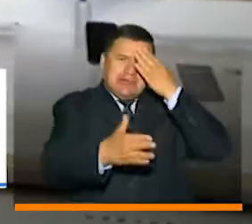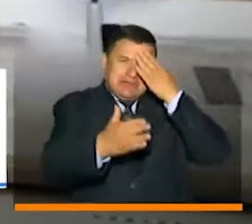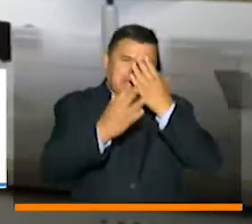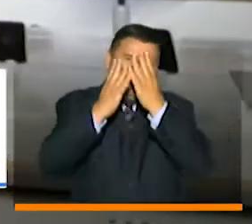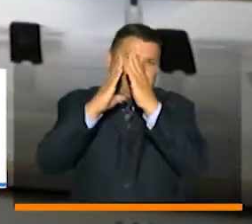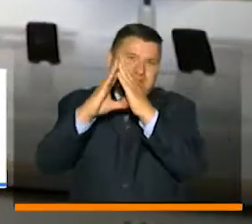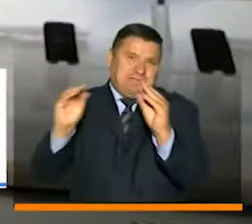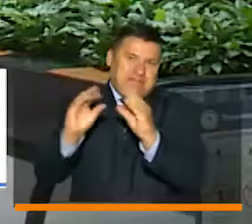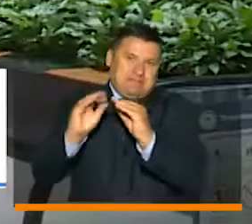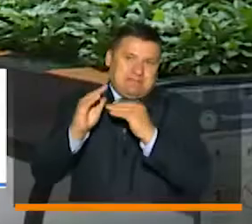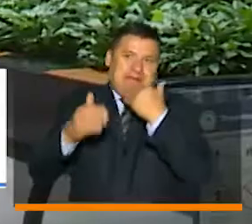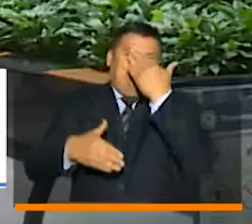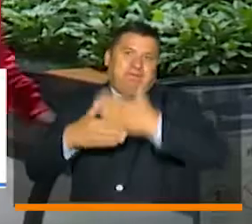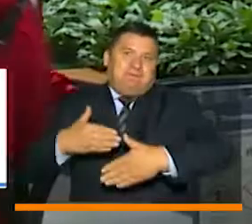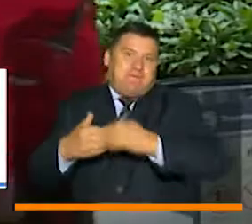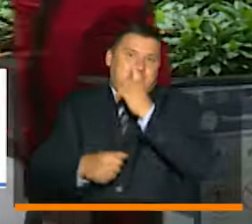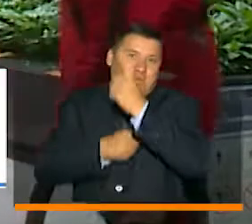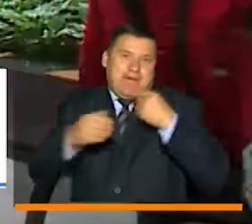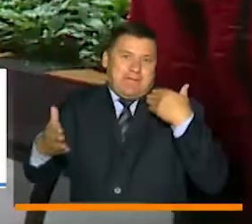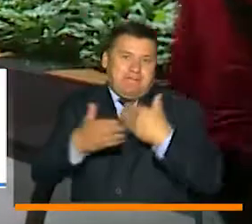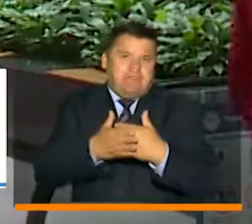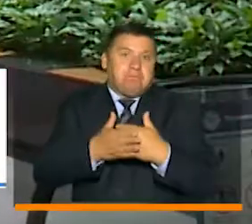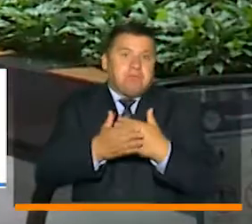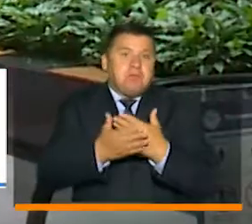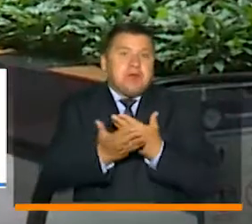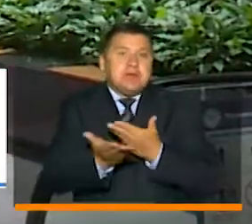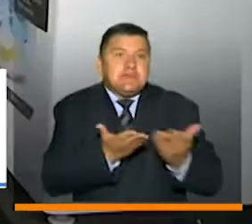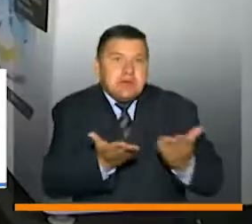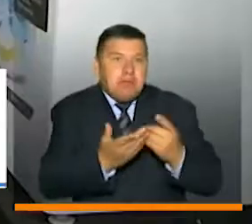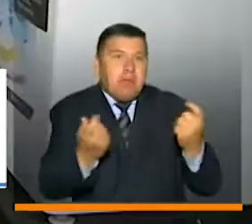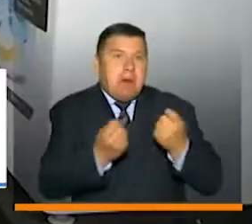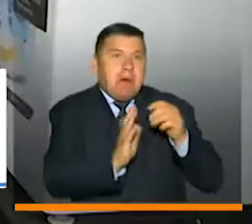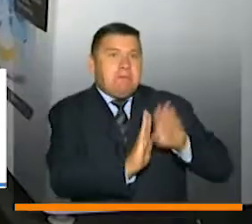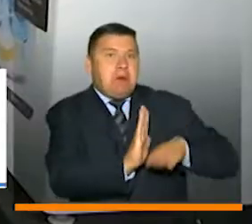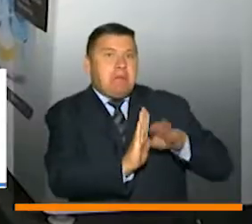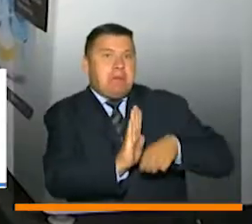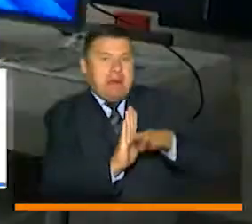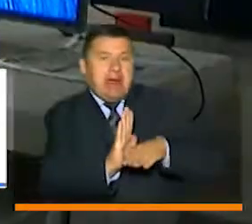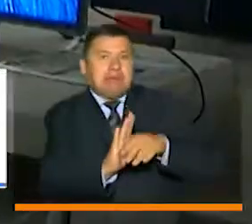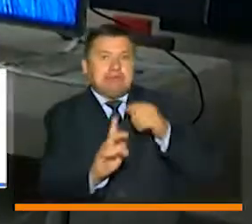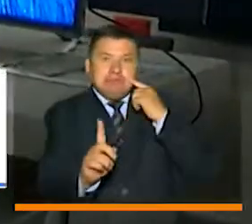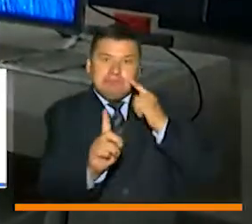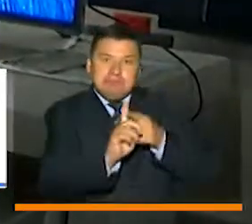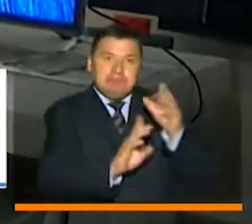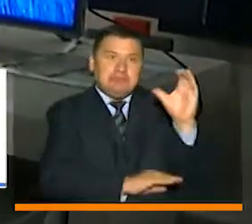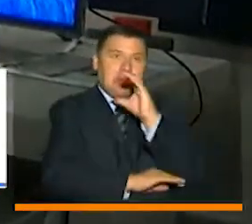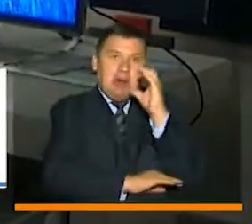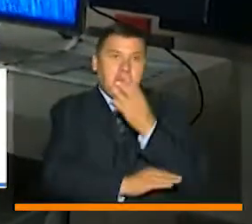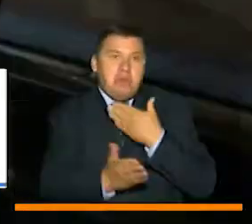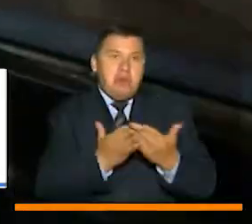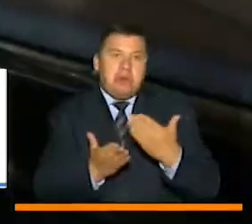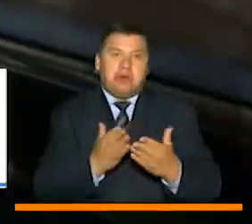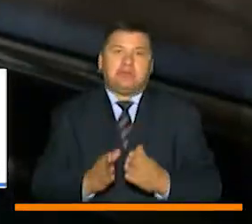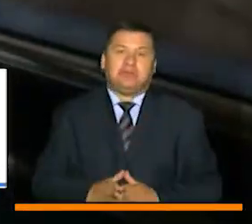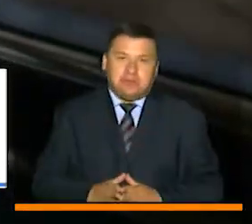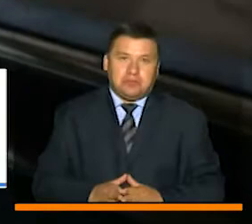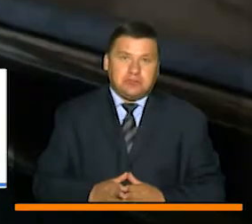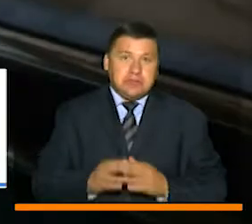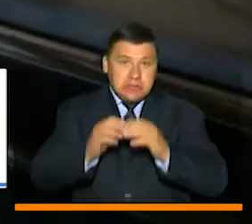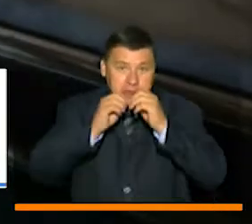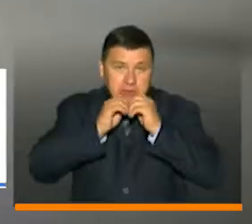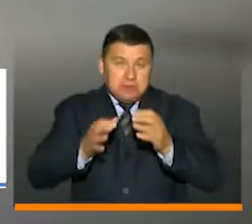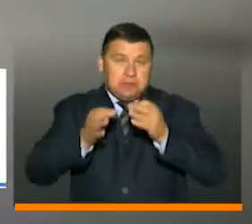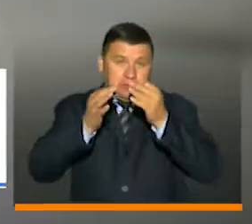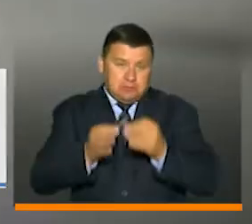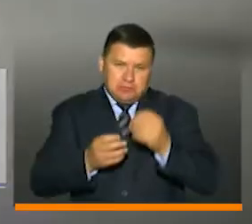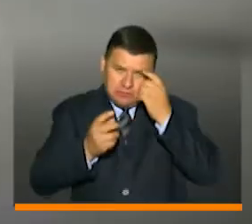fin de año, con una novedosa oferta de bienes y servicios que estarán al alcance de los colombianos. Durante el lanzamiento